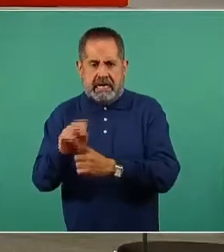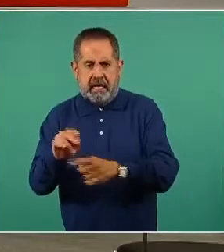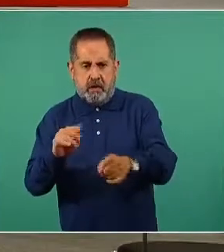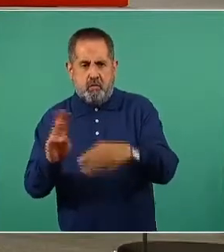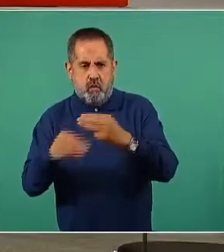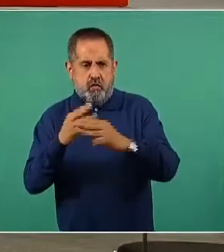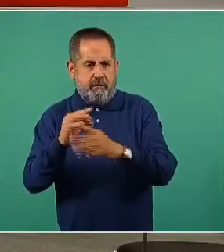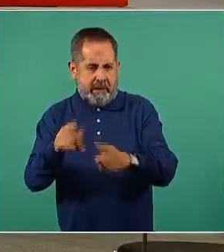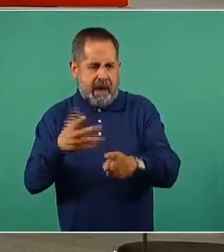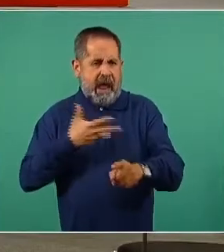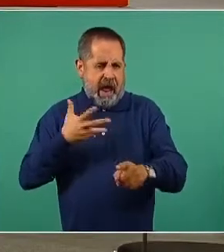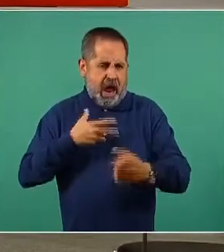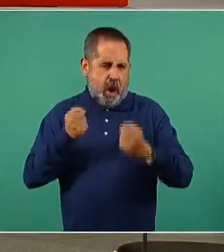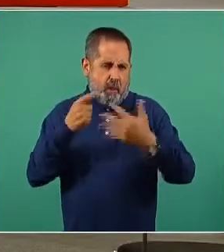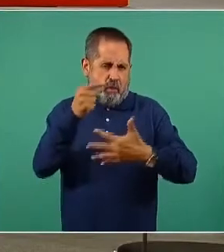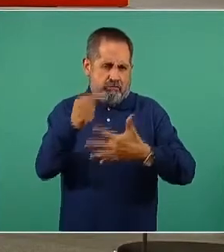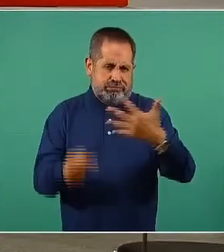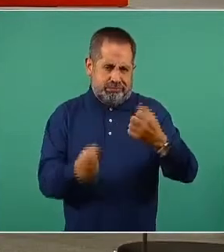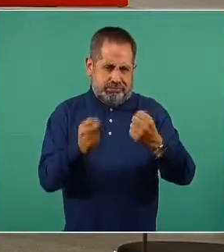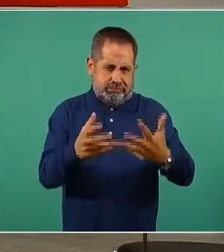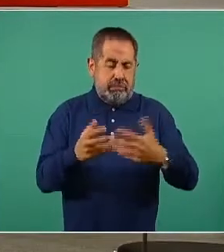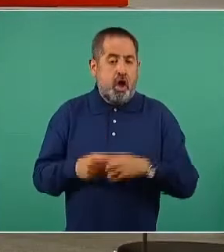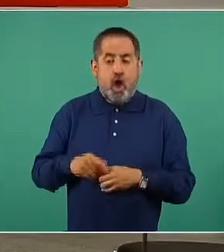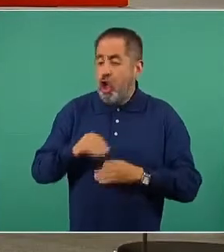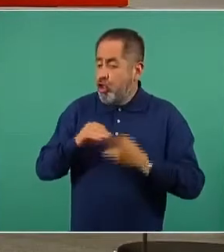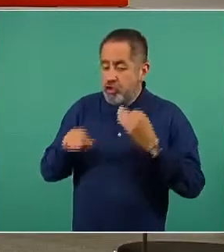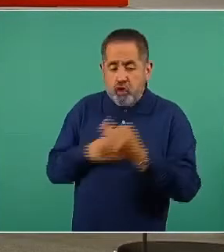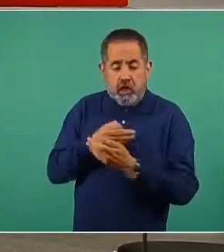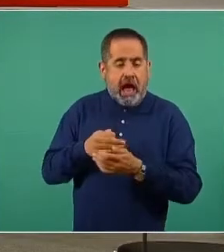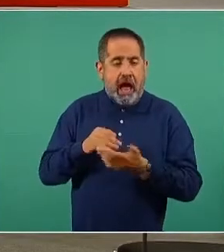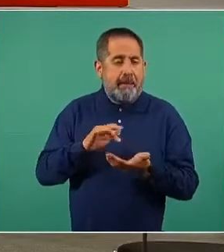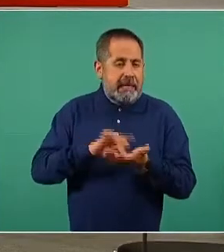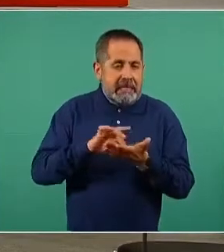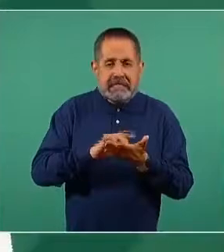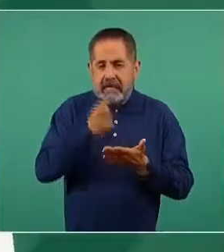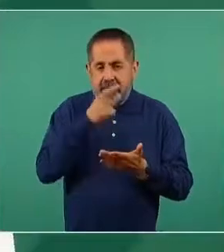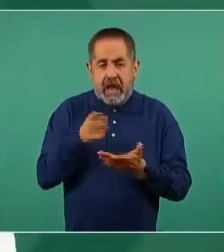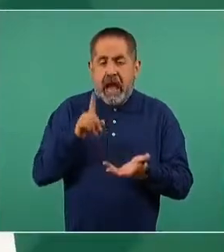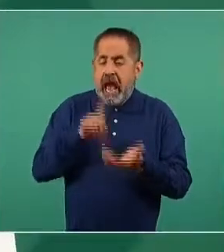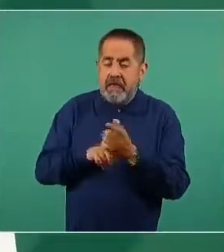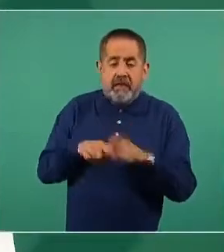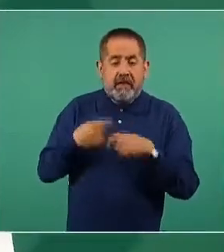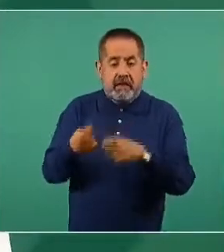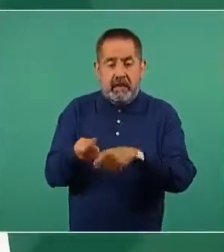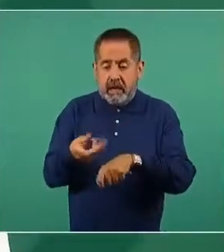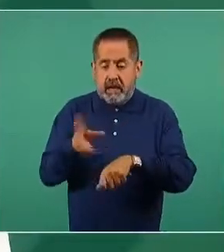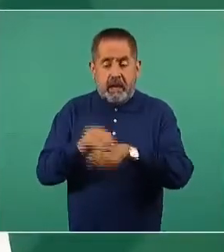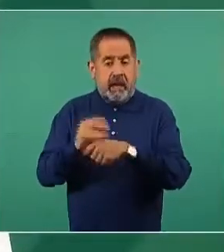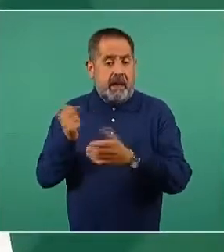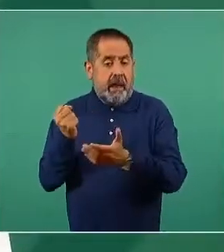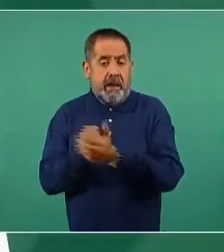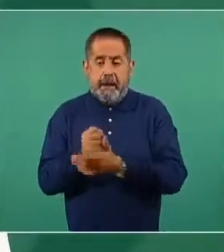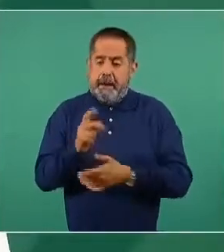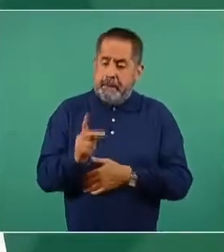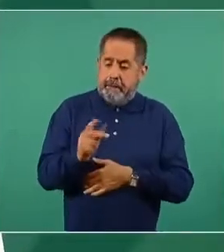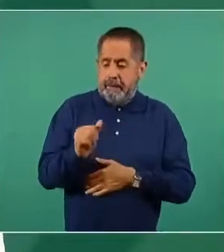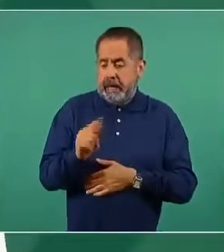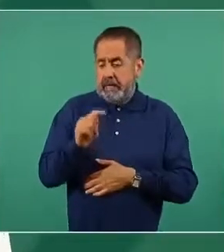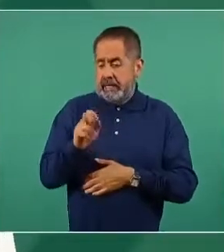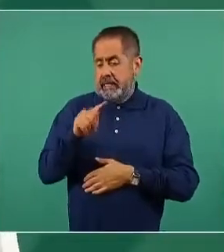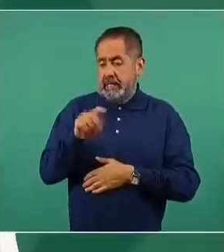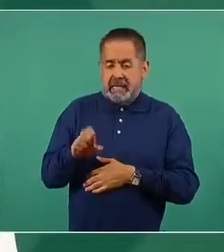Farma nos lo puede confirmar, todo producto farmacéutico se le confiere a la autoridad sanitaria de cualquier país